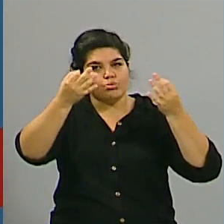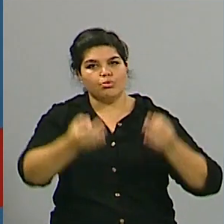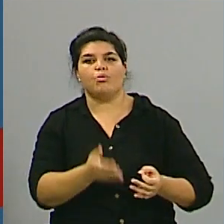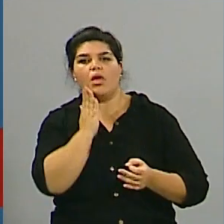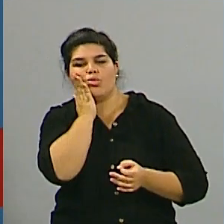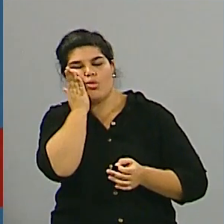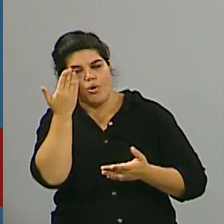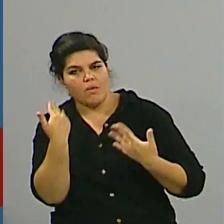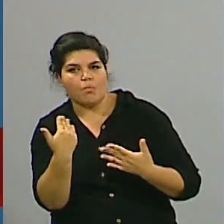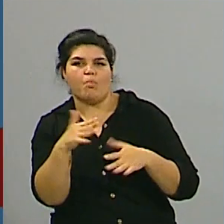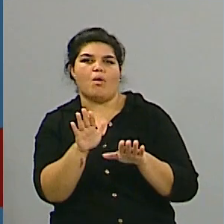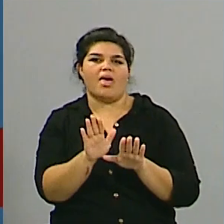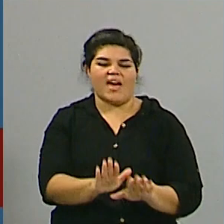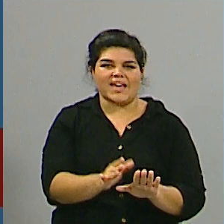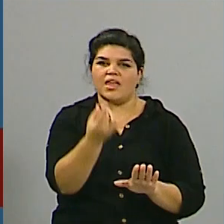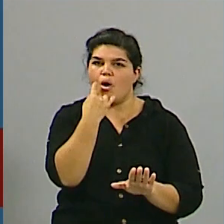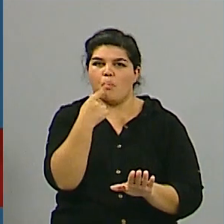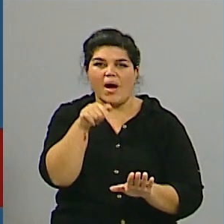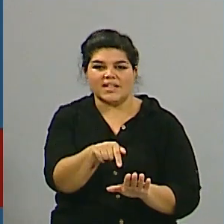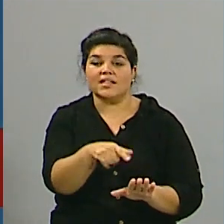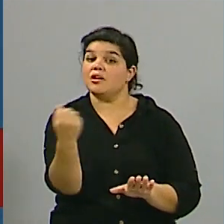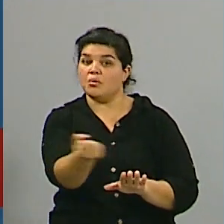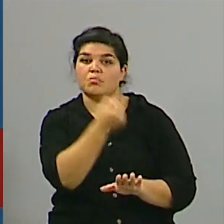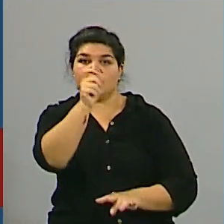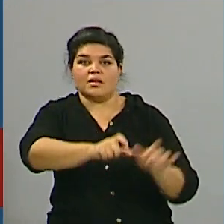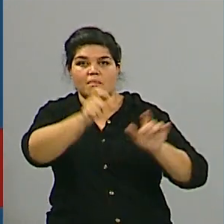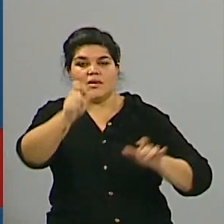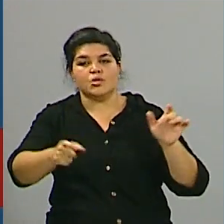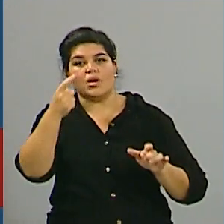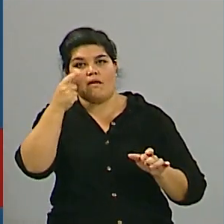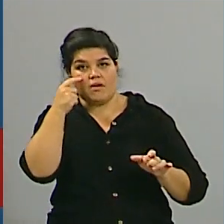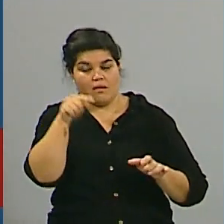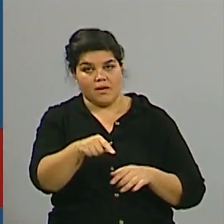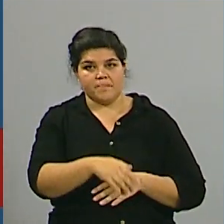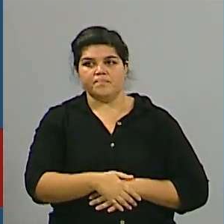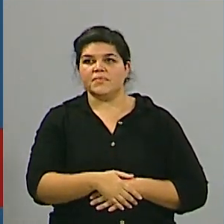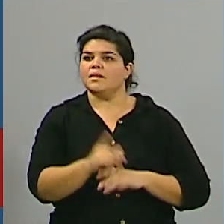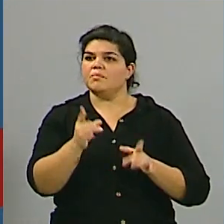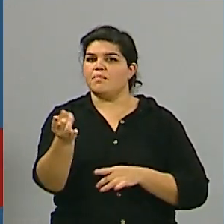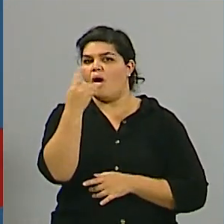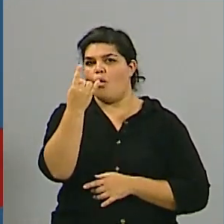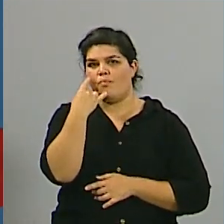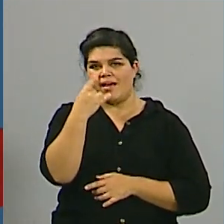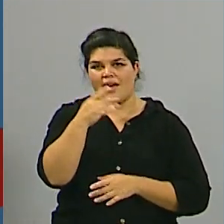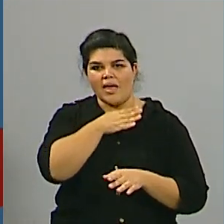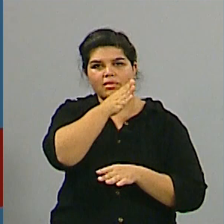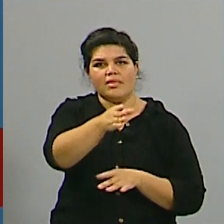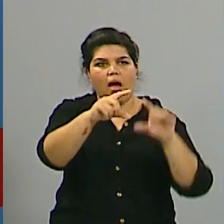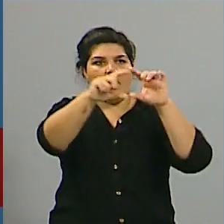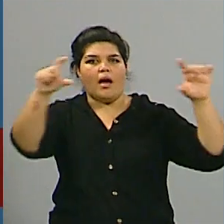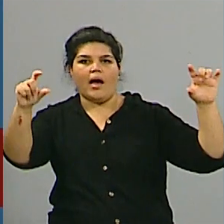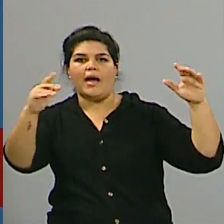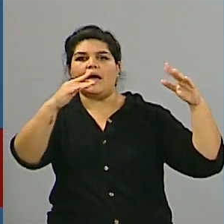a ser muy importante para la comunidad uspallatina, que se basa del turismo. Uno va a Uspallata y lee cabañas por todos lados,